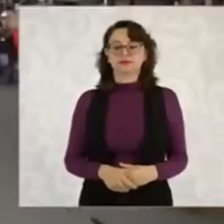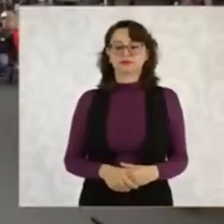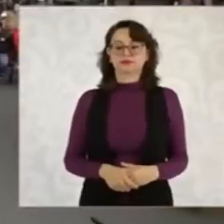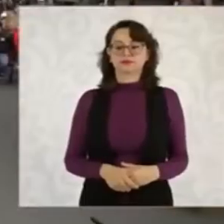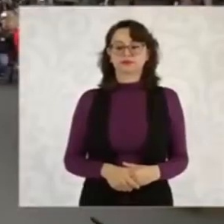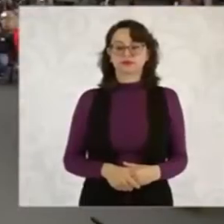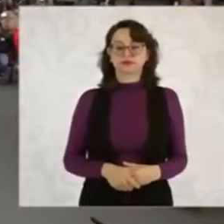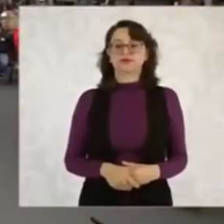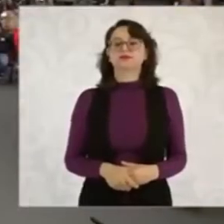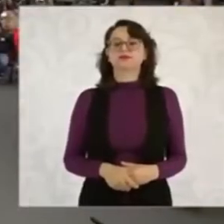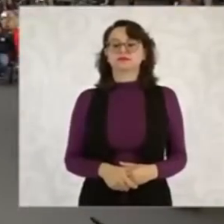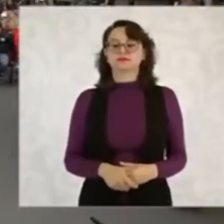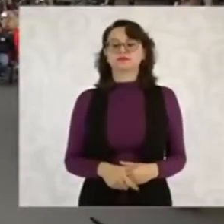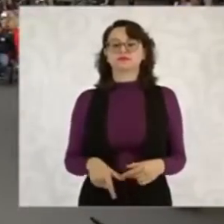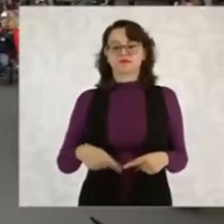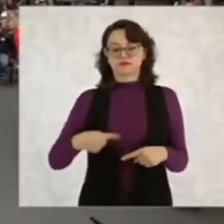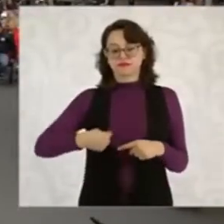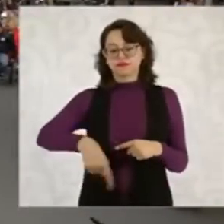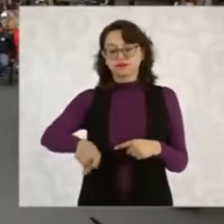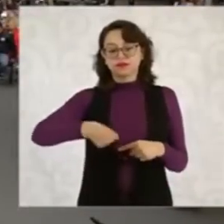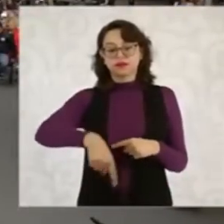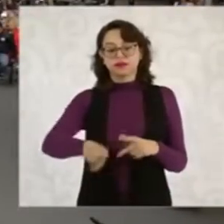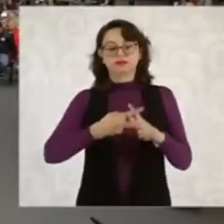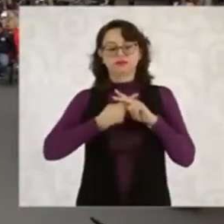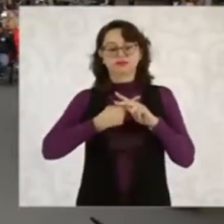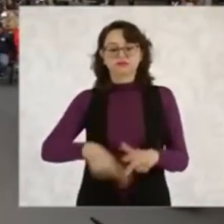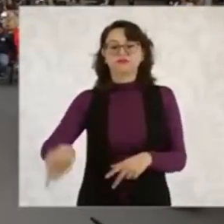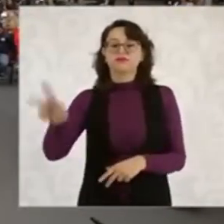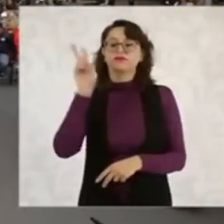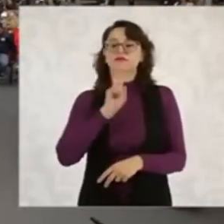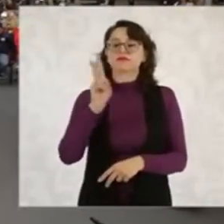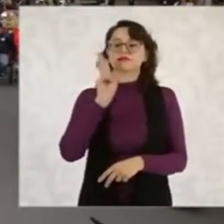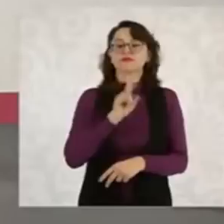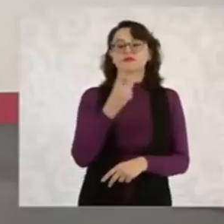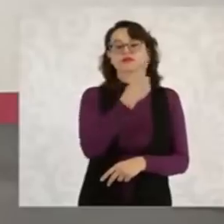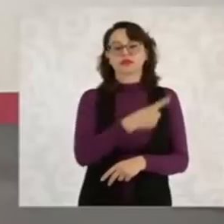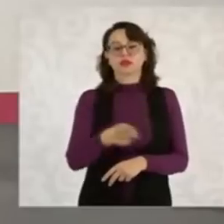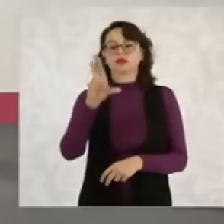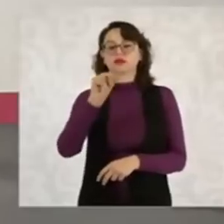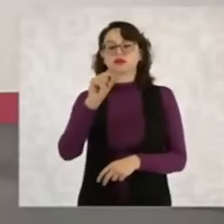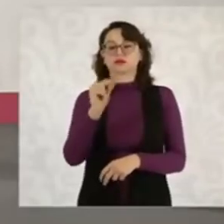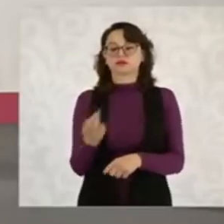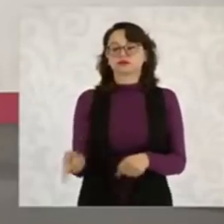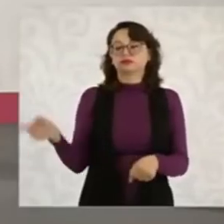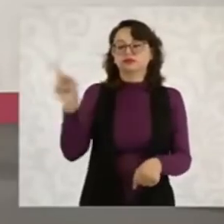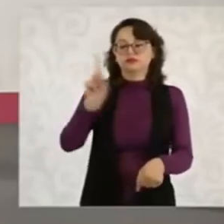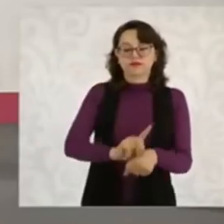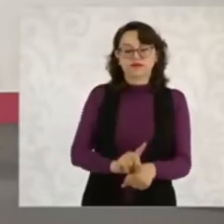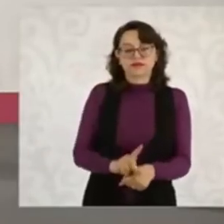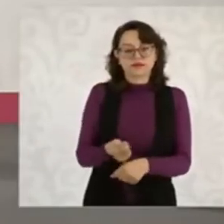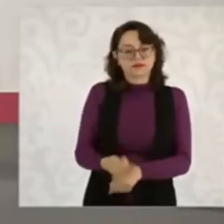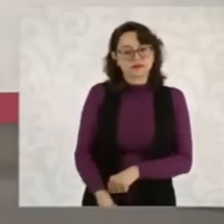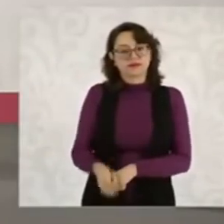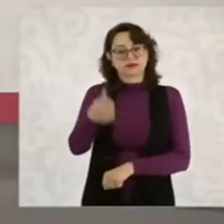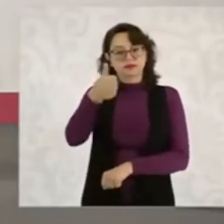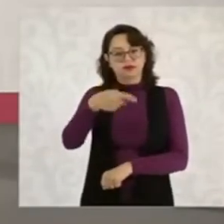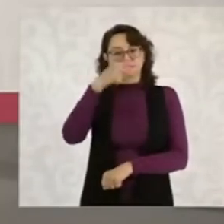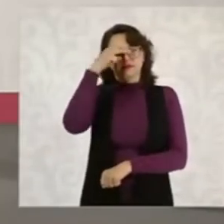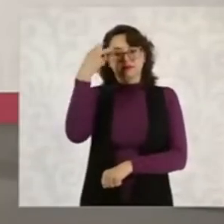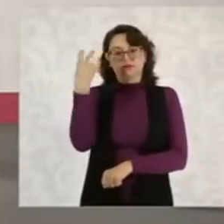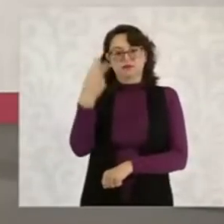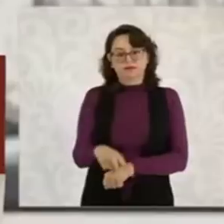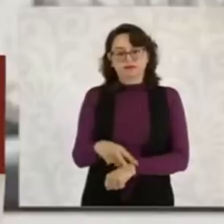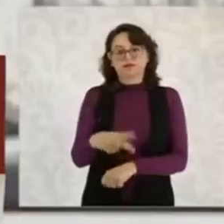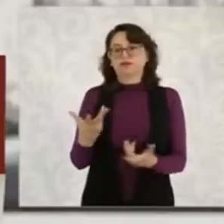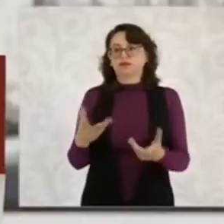En las próximas semanas iniciará la prueba piloto de 180 días, un modelo inédito para México y que nos pone en una posición mundial